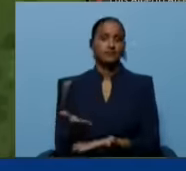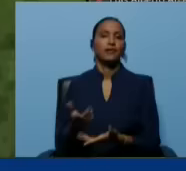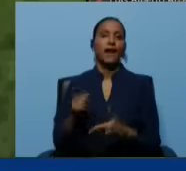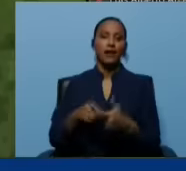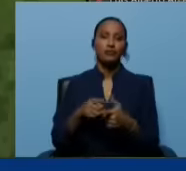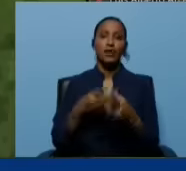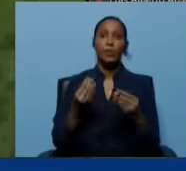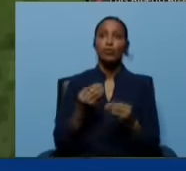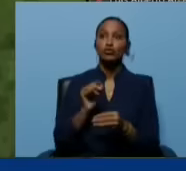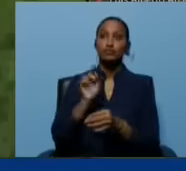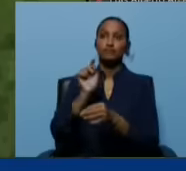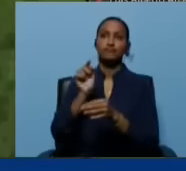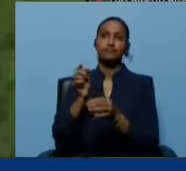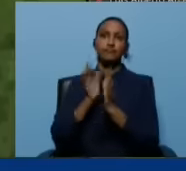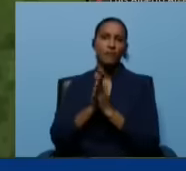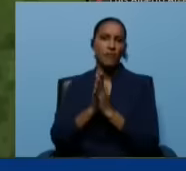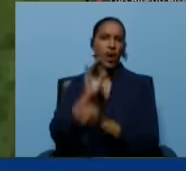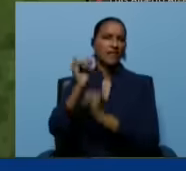extranjera.